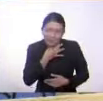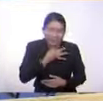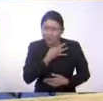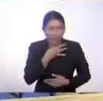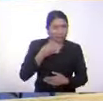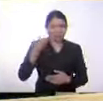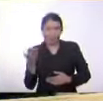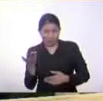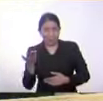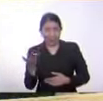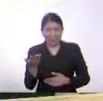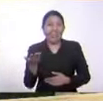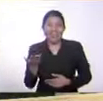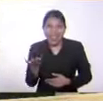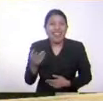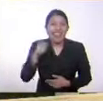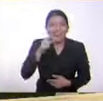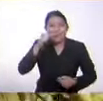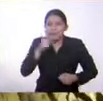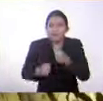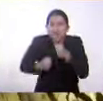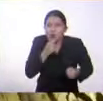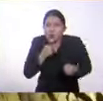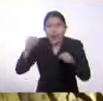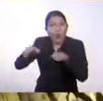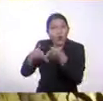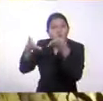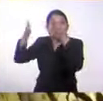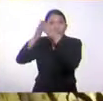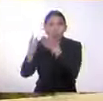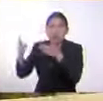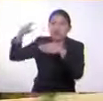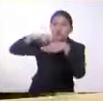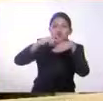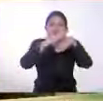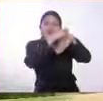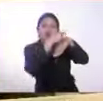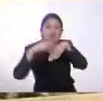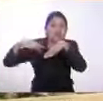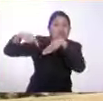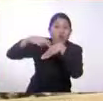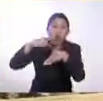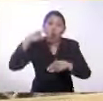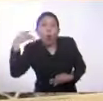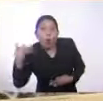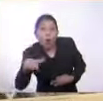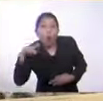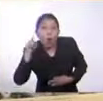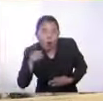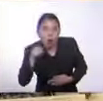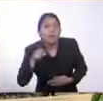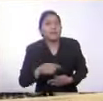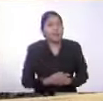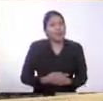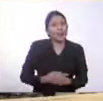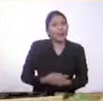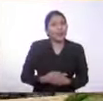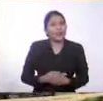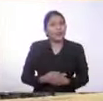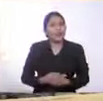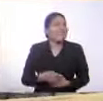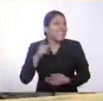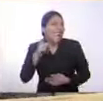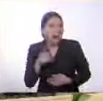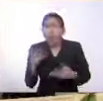muy curioso! Por los árboles se desplaza, para nosotros no es amenaza, y aún se lo caza. Y es